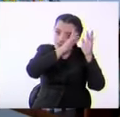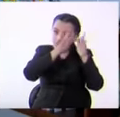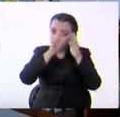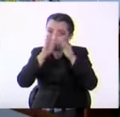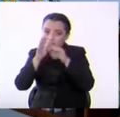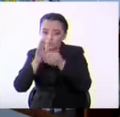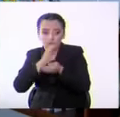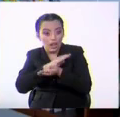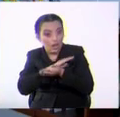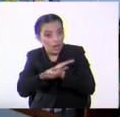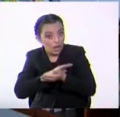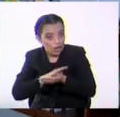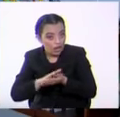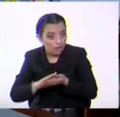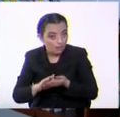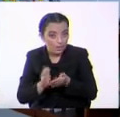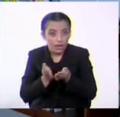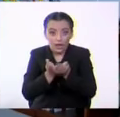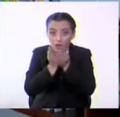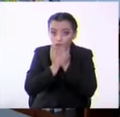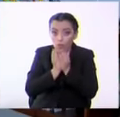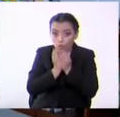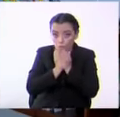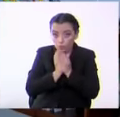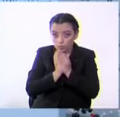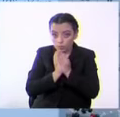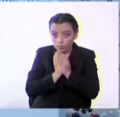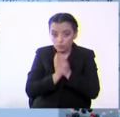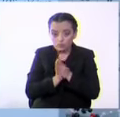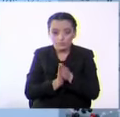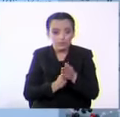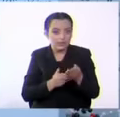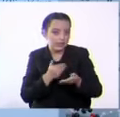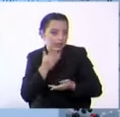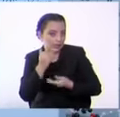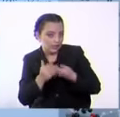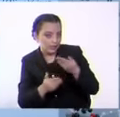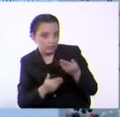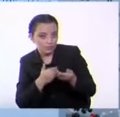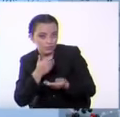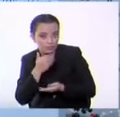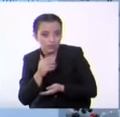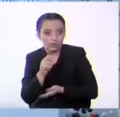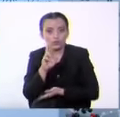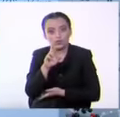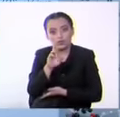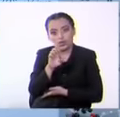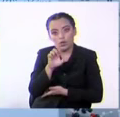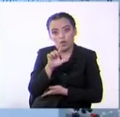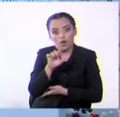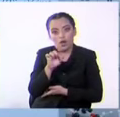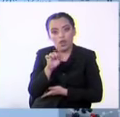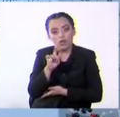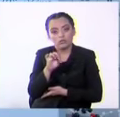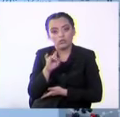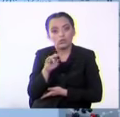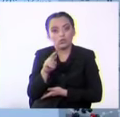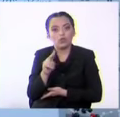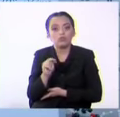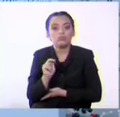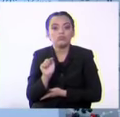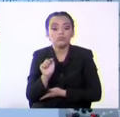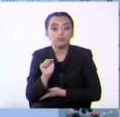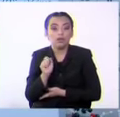todos estos son servicios que nosotros los llamamos de regulación. Y hay uno muy importante que se